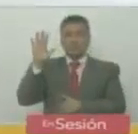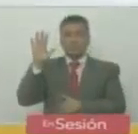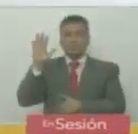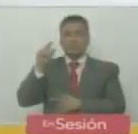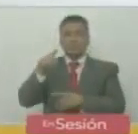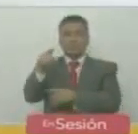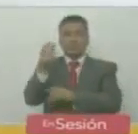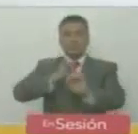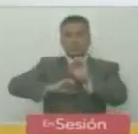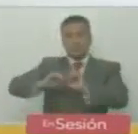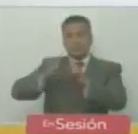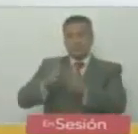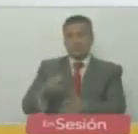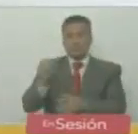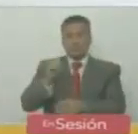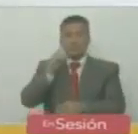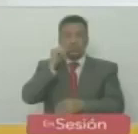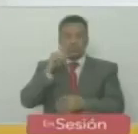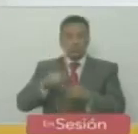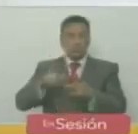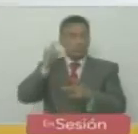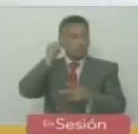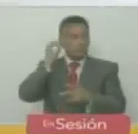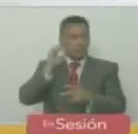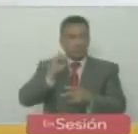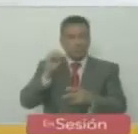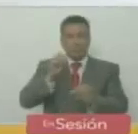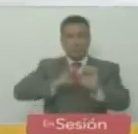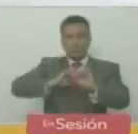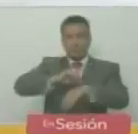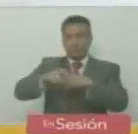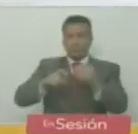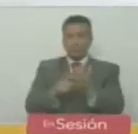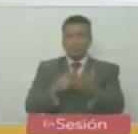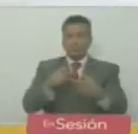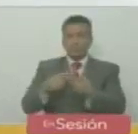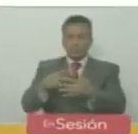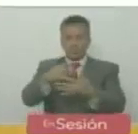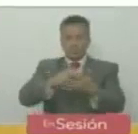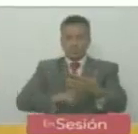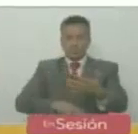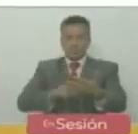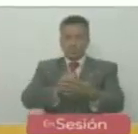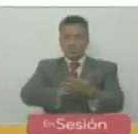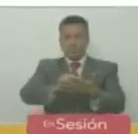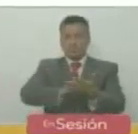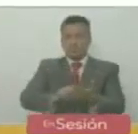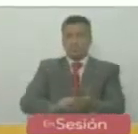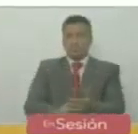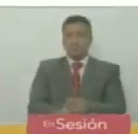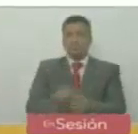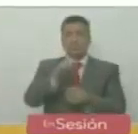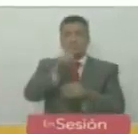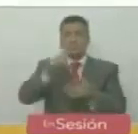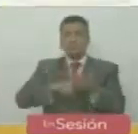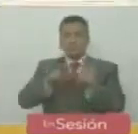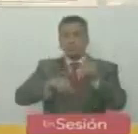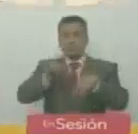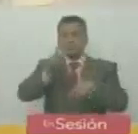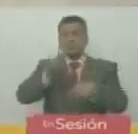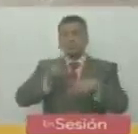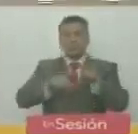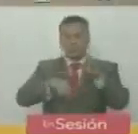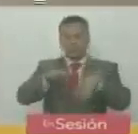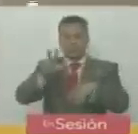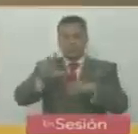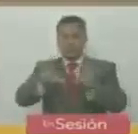la defensora o defensor público general, de conformidad con lo establecido en los artículos 11, 12 y 13 de